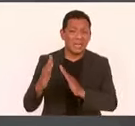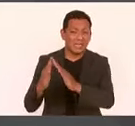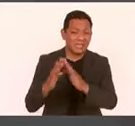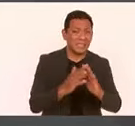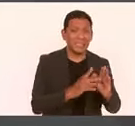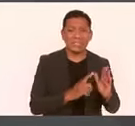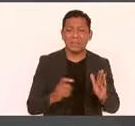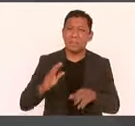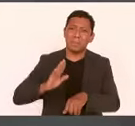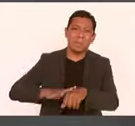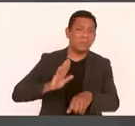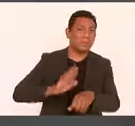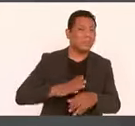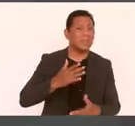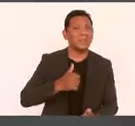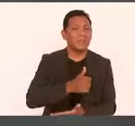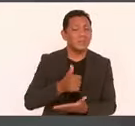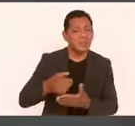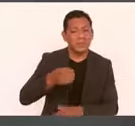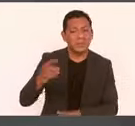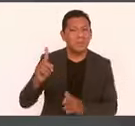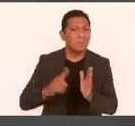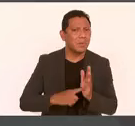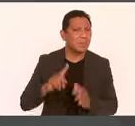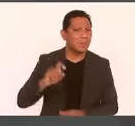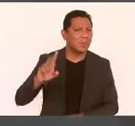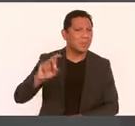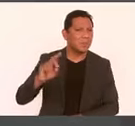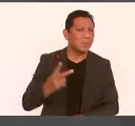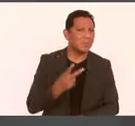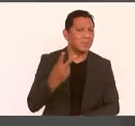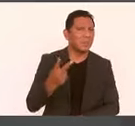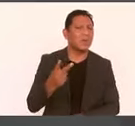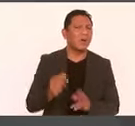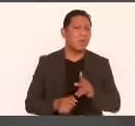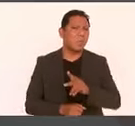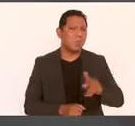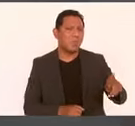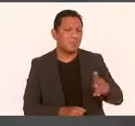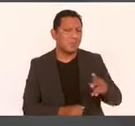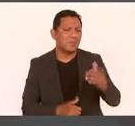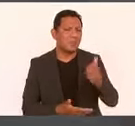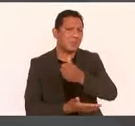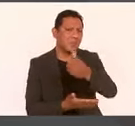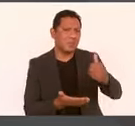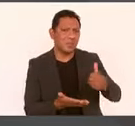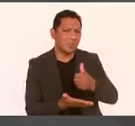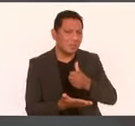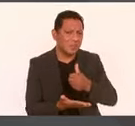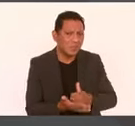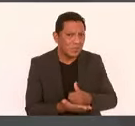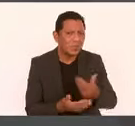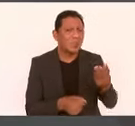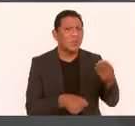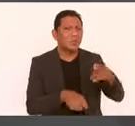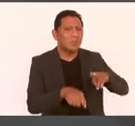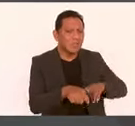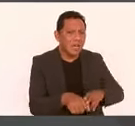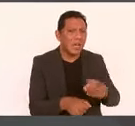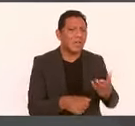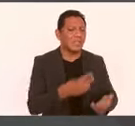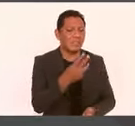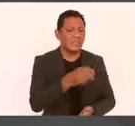zona oriente de la ciudad, 1.132 de las casi 3.000 escuelas públicas de la ciudad, un hospital y tres centros de